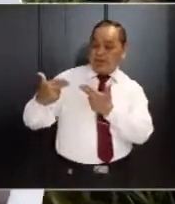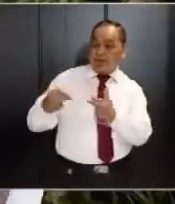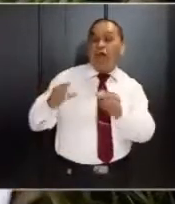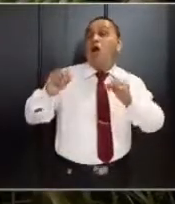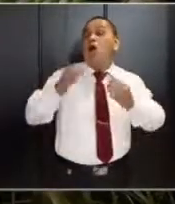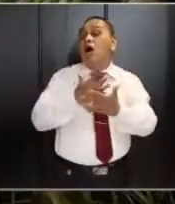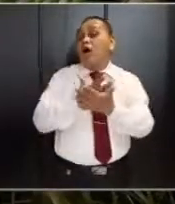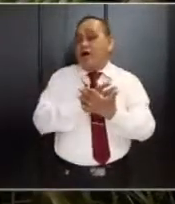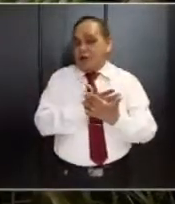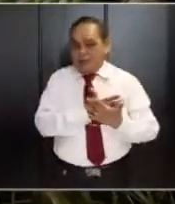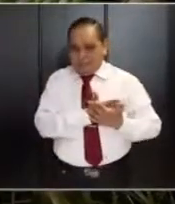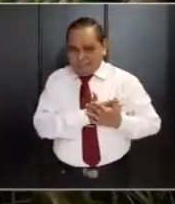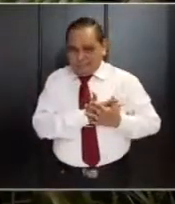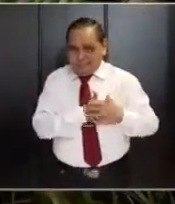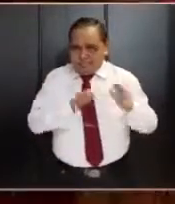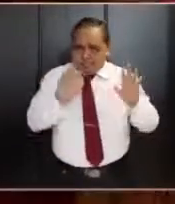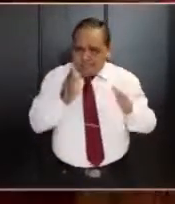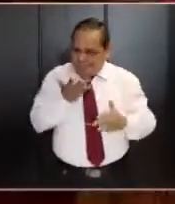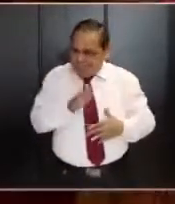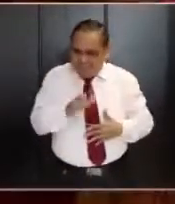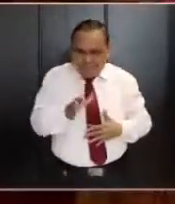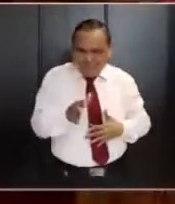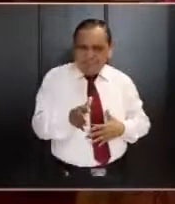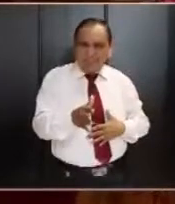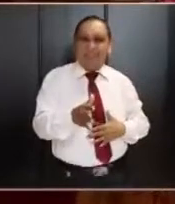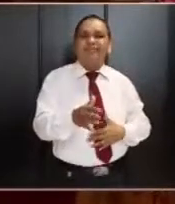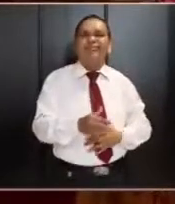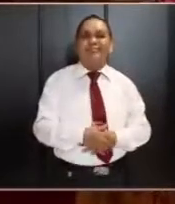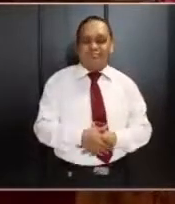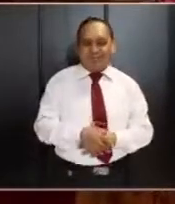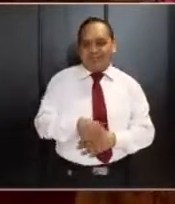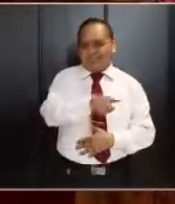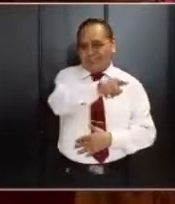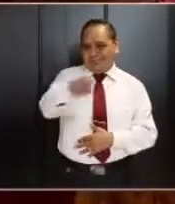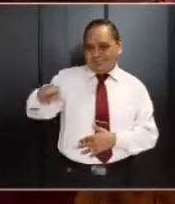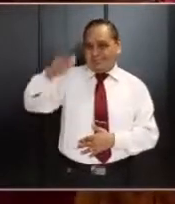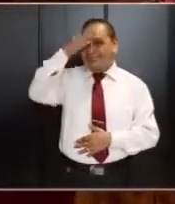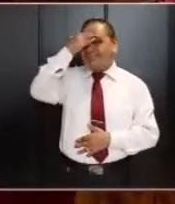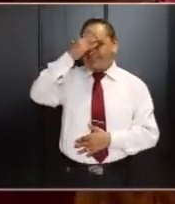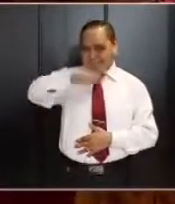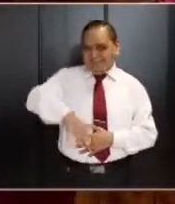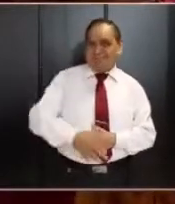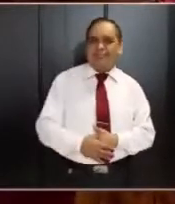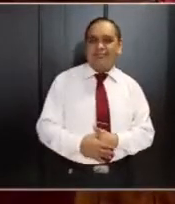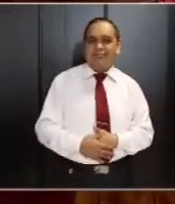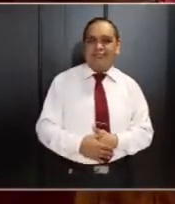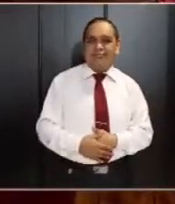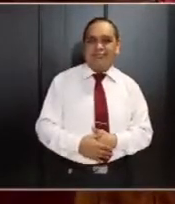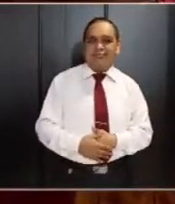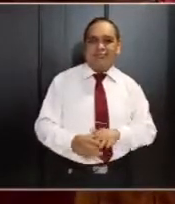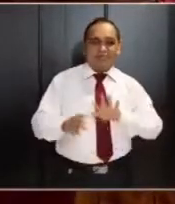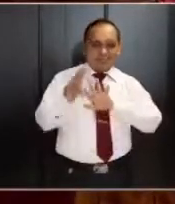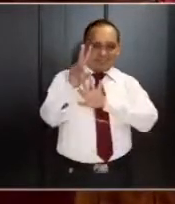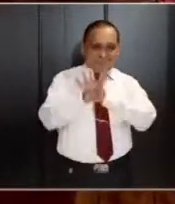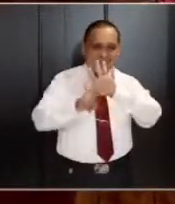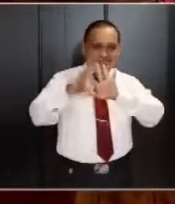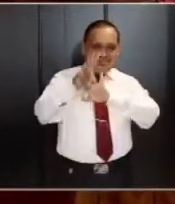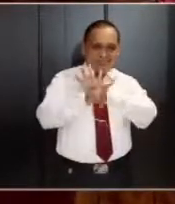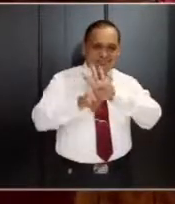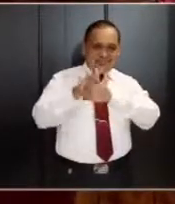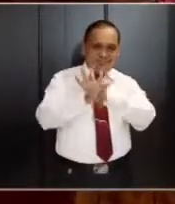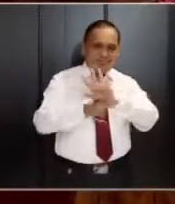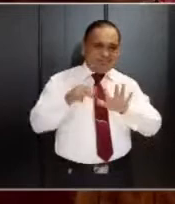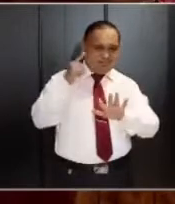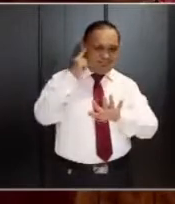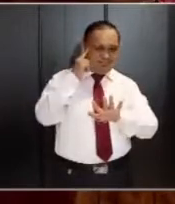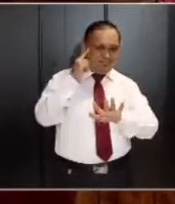Por allá estaba el asunto, ¿no? Sí, por allá está. Bueno, pues ya saben ustedes a ver este video que